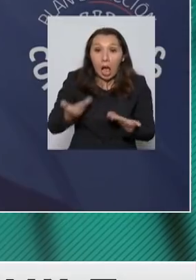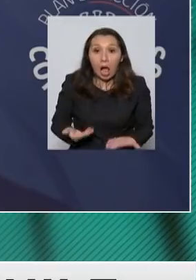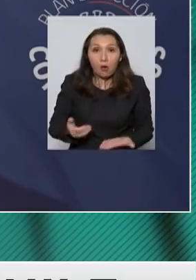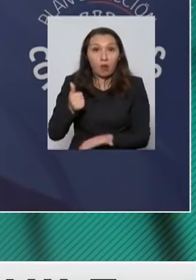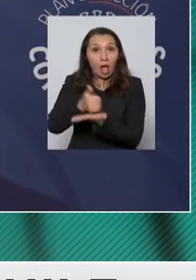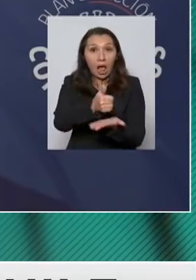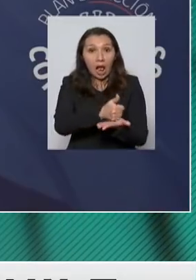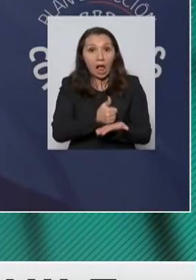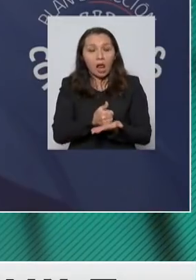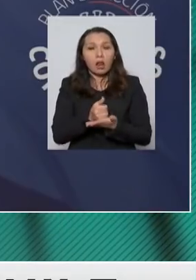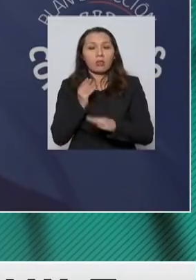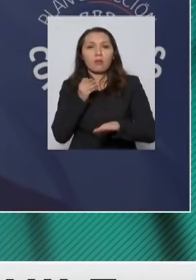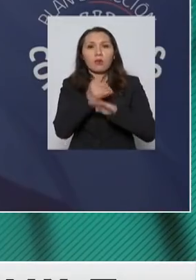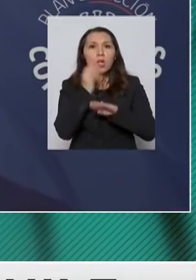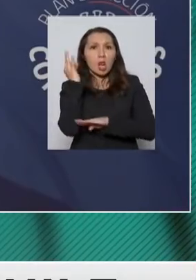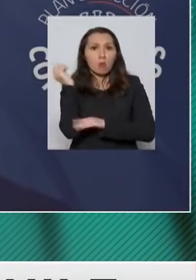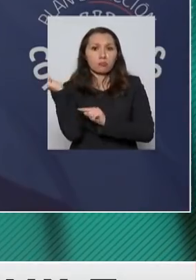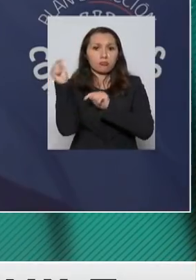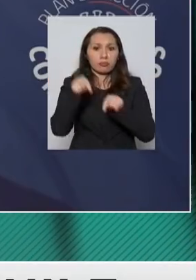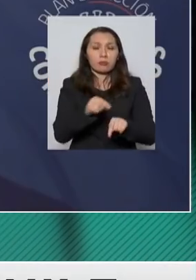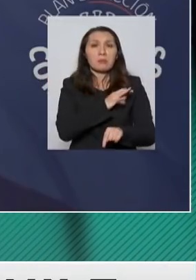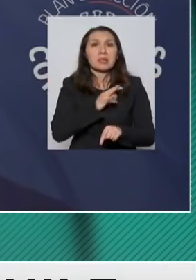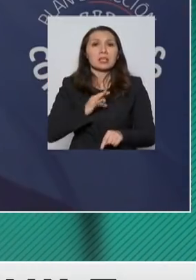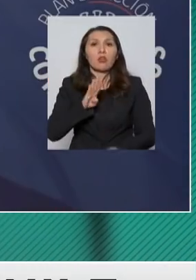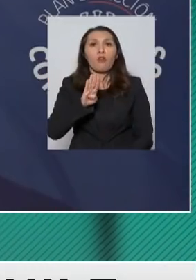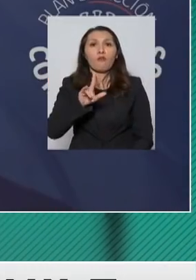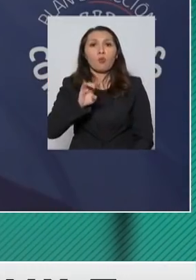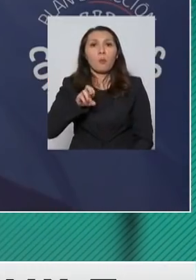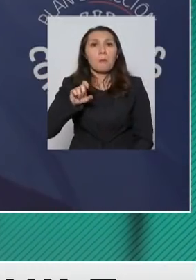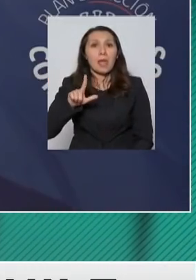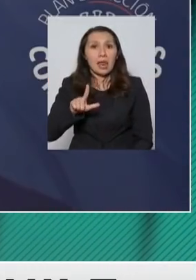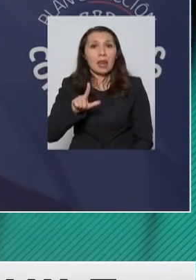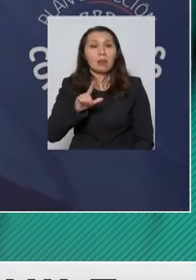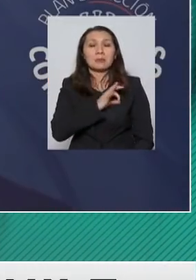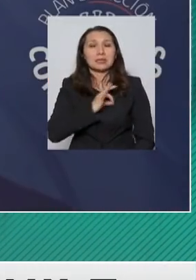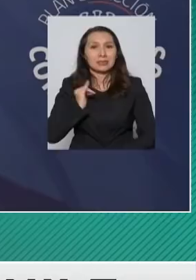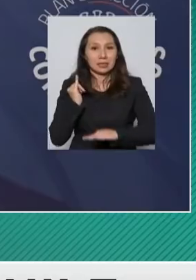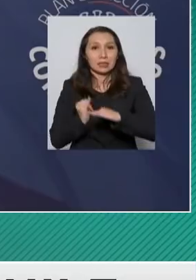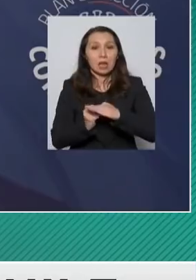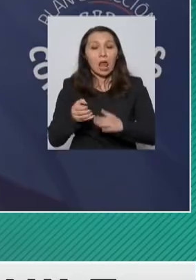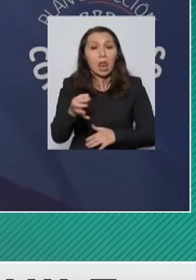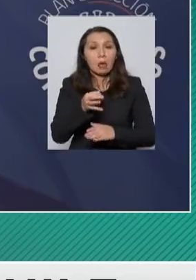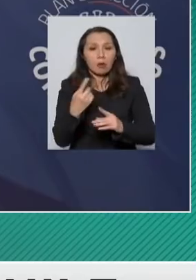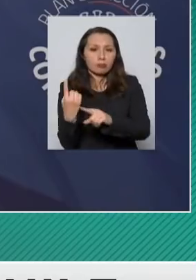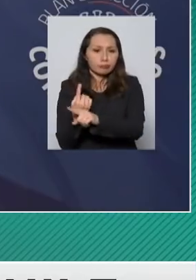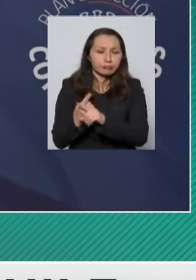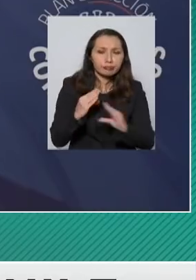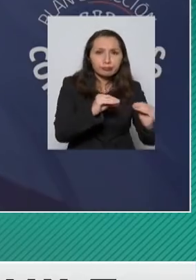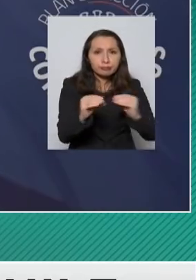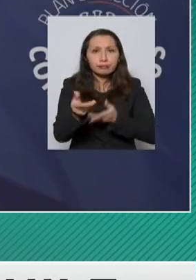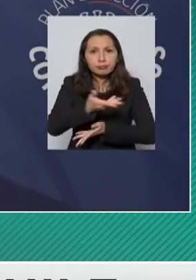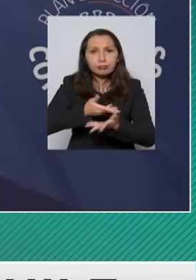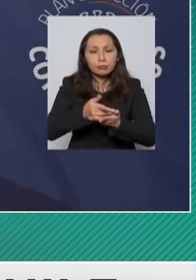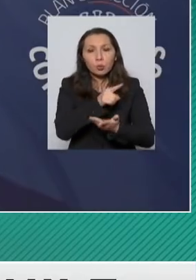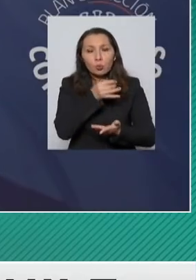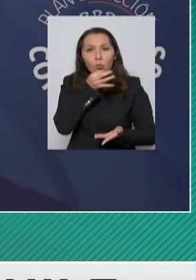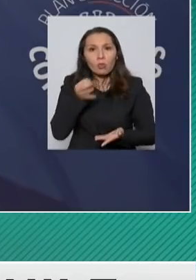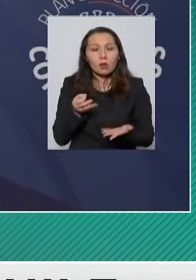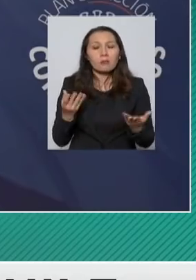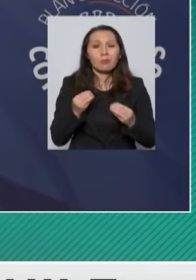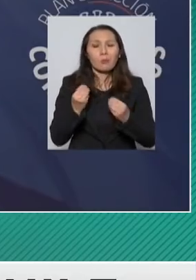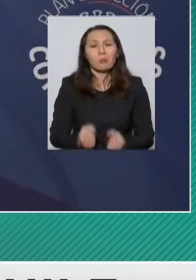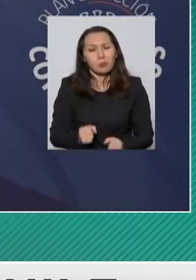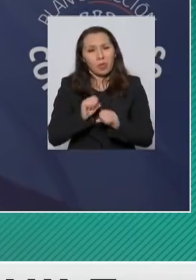mismo, parte de ellos están reunidos acá con el ministro Blumel en el Palacio de la Moneda para abordar justamente sus dichos. Si nos puede aclarar